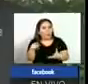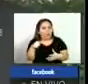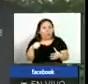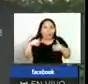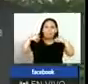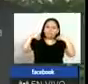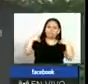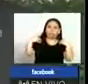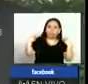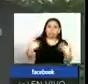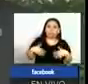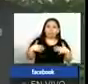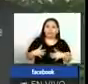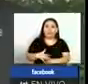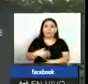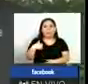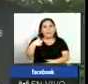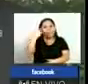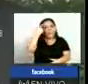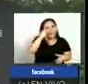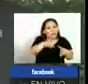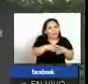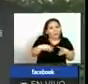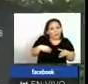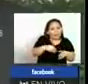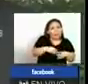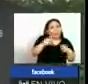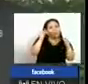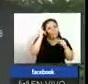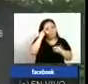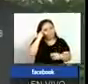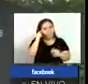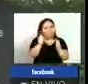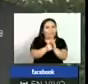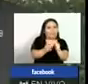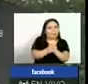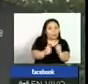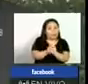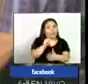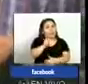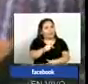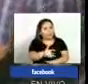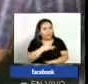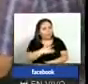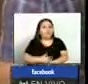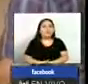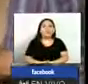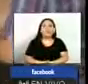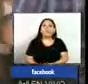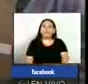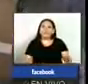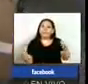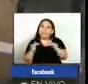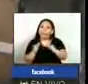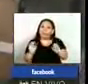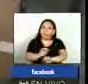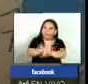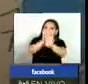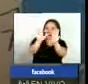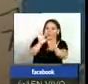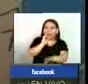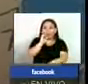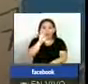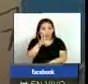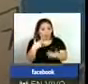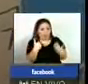el personal, genera sobre todo más dificultades en el manejo de la pandemia. una situación compleja. Además, aclaró que el equipo de